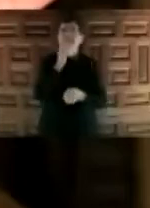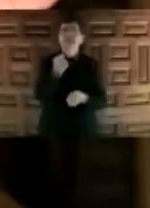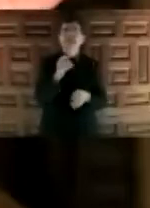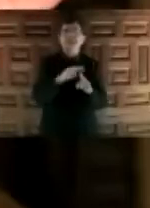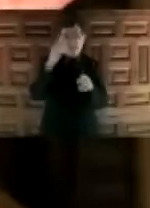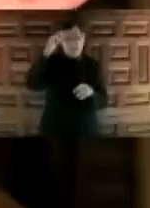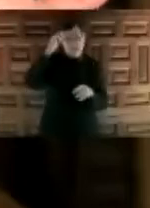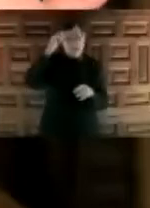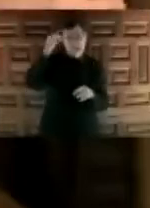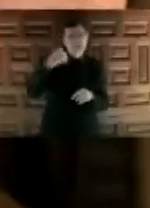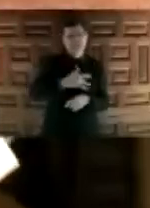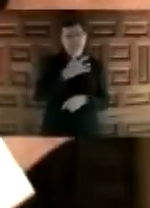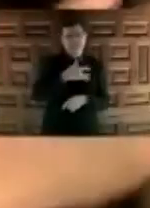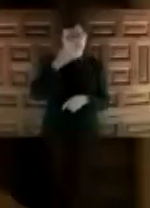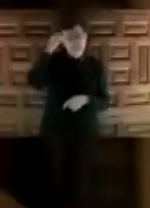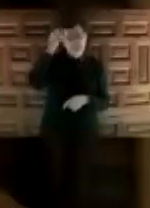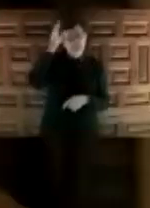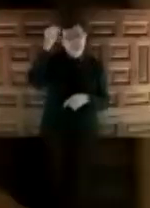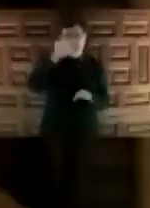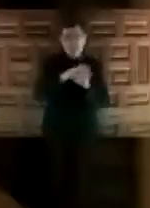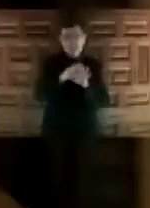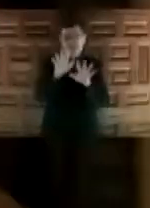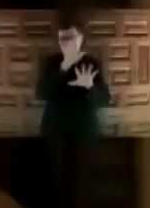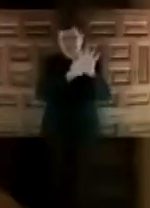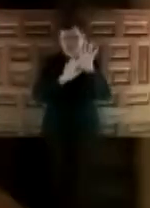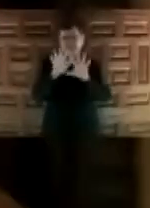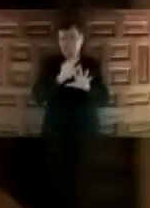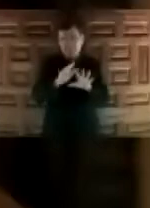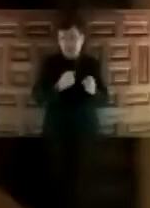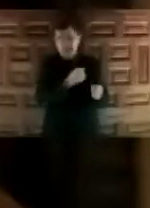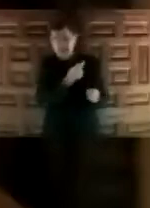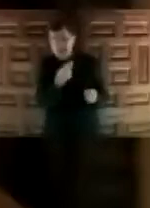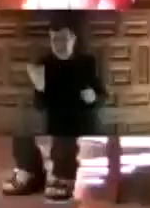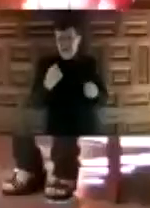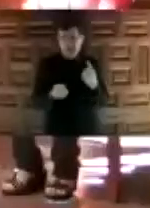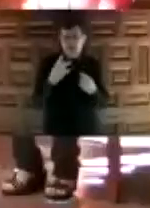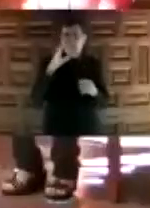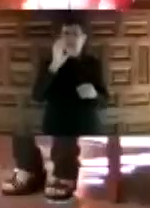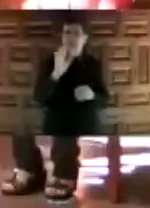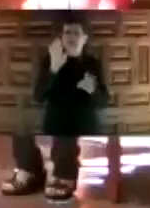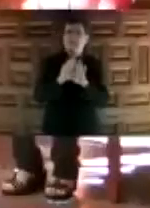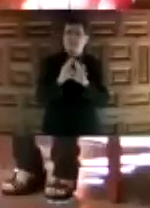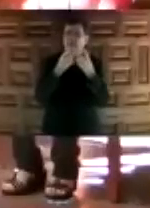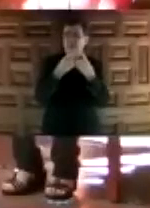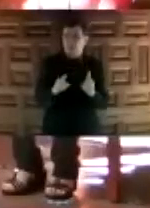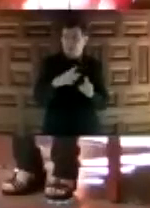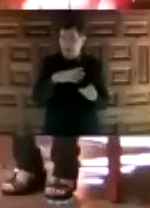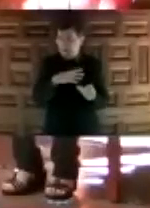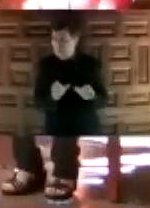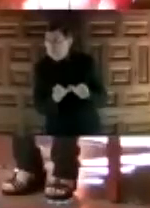es un concepto al mismo tiempo abstracto. Y como ya lo han dicho varios, a veces parece un divorcio, una brecha